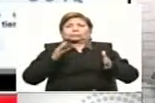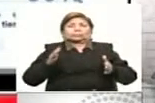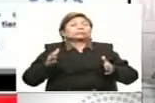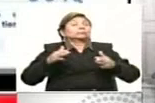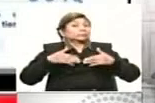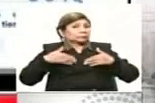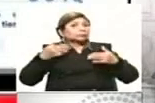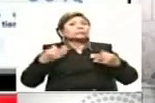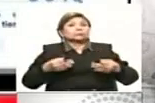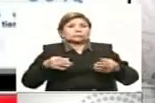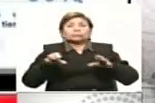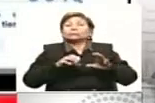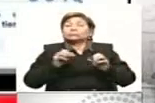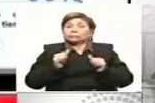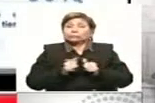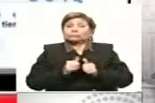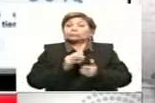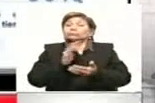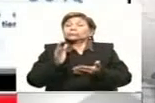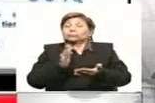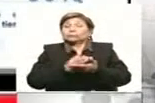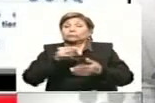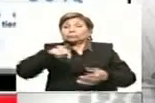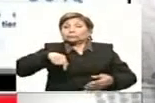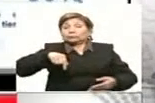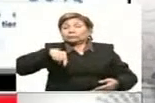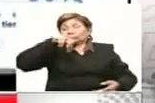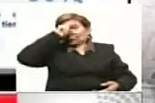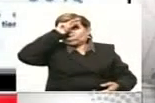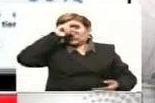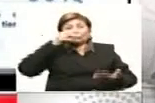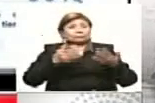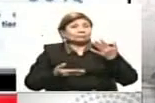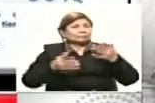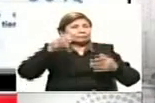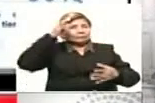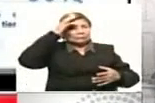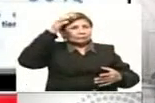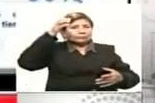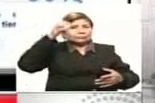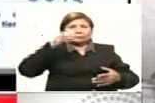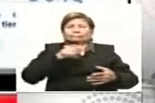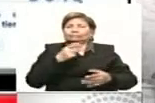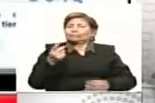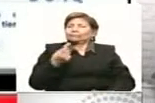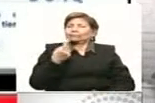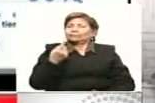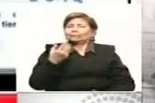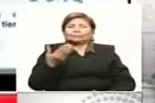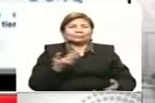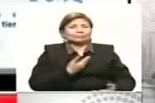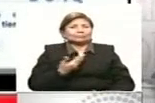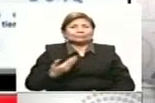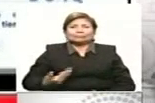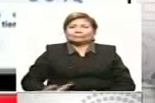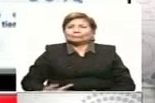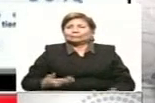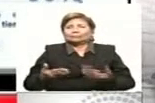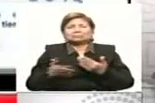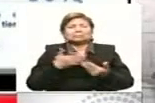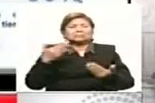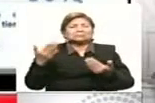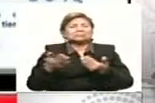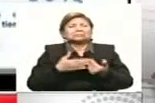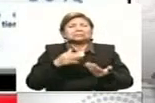también sigue siendo un problema en nuestro país, ¿no? La capacidad, no solamente que el Estado facilite